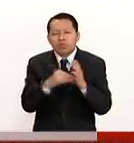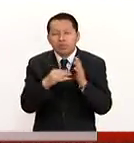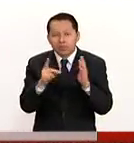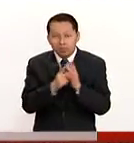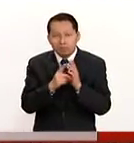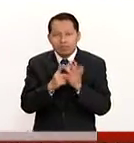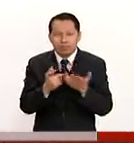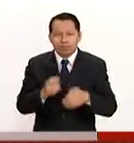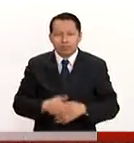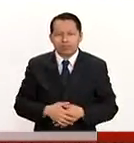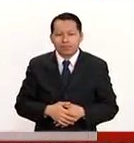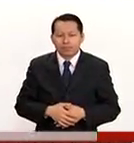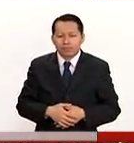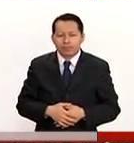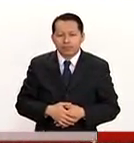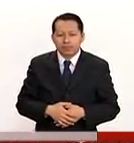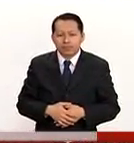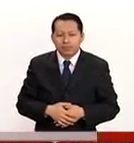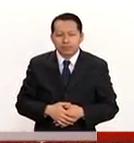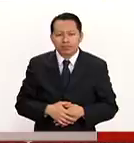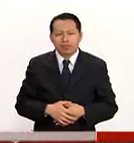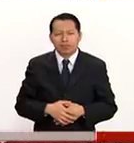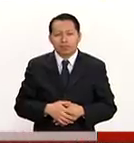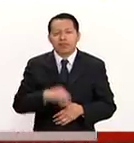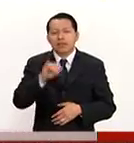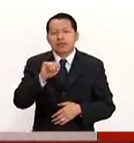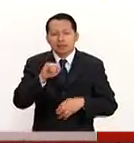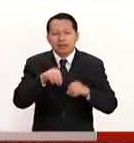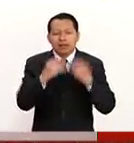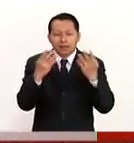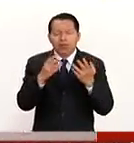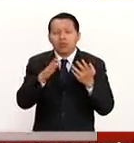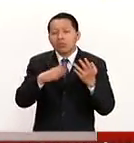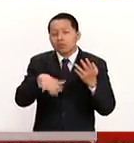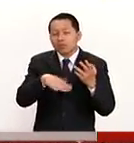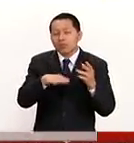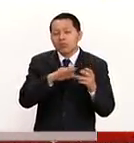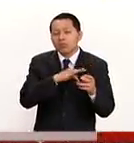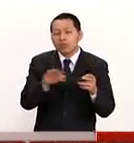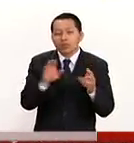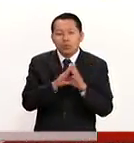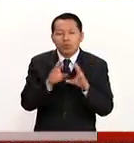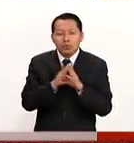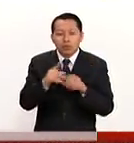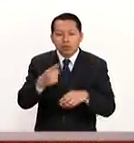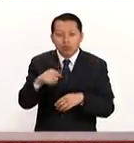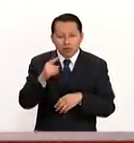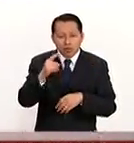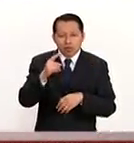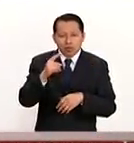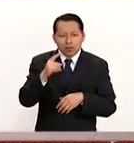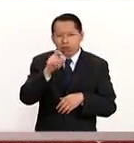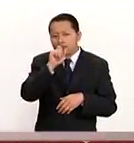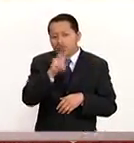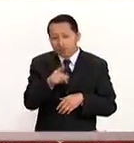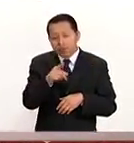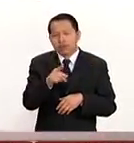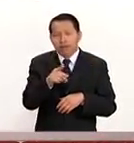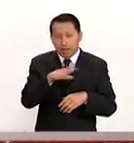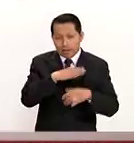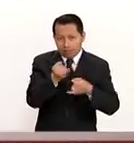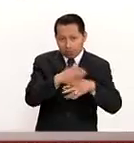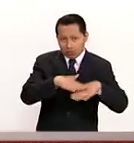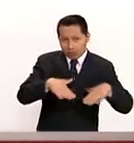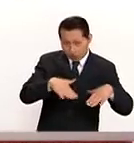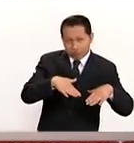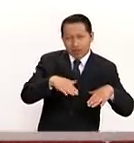metodologías experimentales. Sí, claro, lo que buscamos es obviamente que tengan ellos, que tengan obviamente que la información que